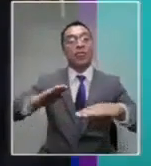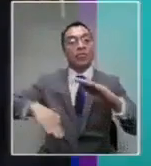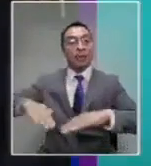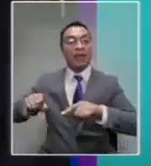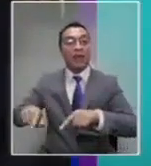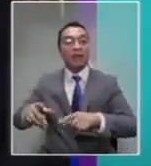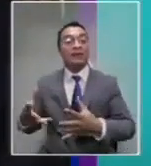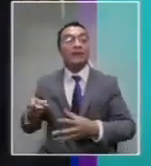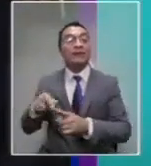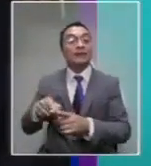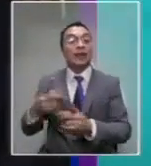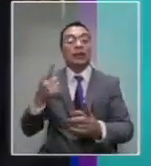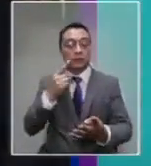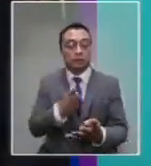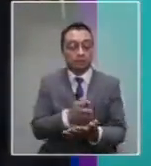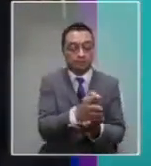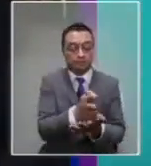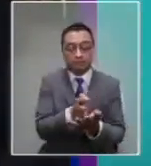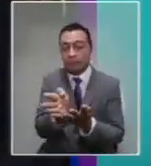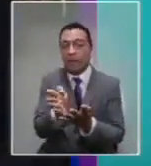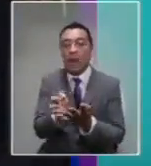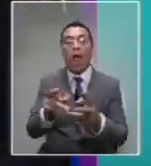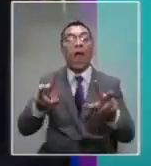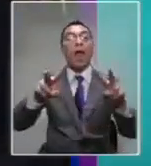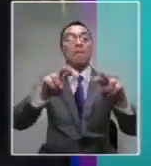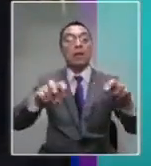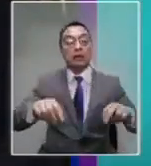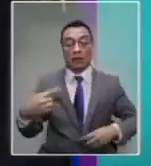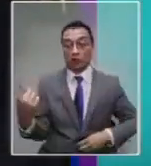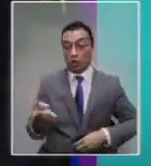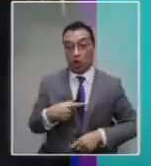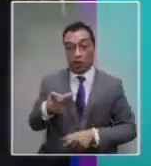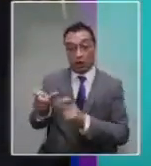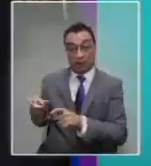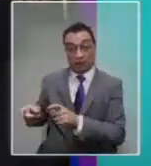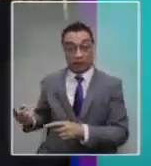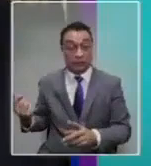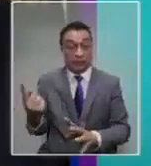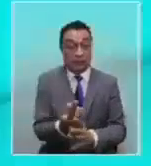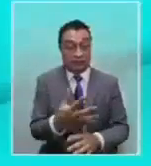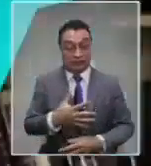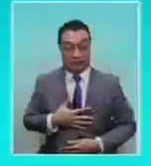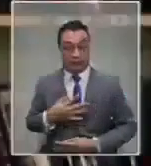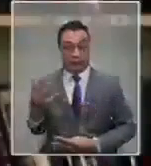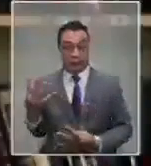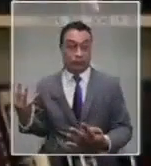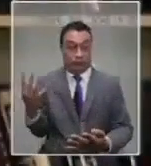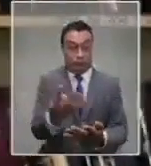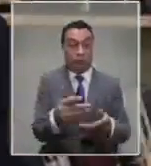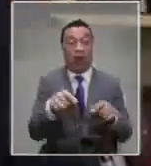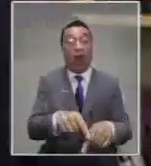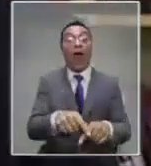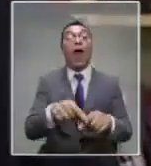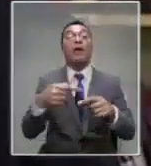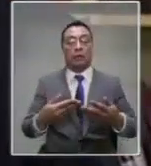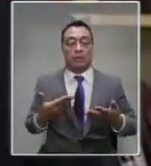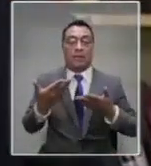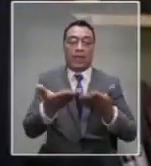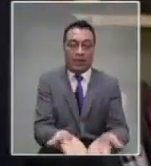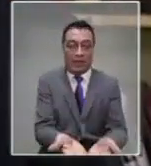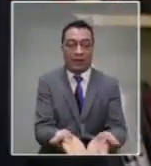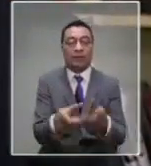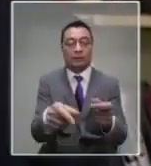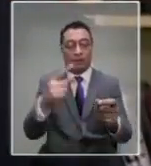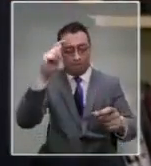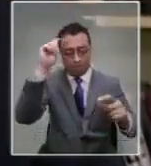dependiendo fundamentalmente, ¿no es cierto?, de las líneas investigativas de nuestros investigadores y de esa forma vamos aportando, ¿no es